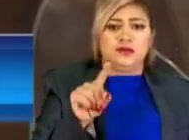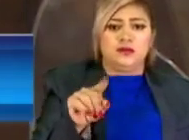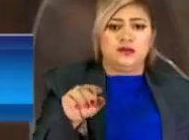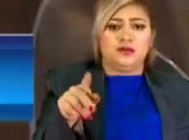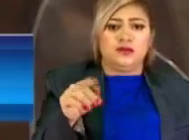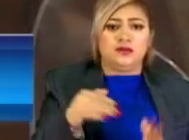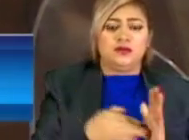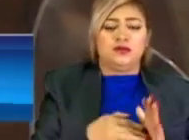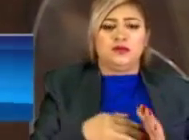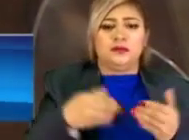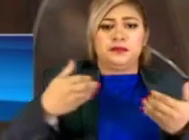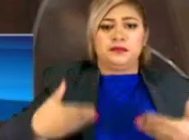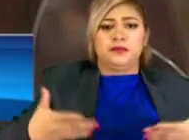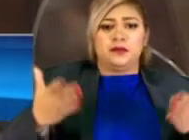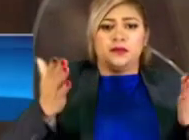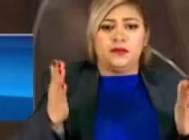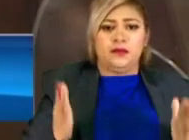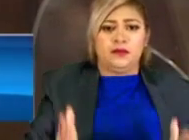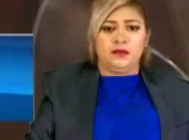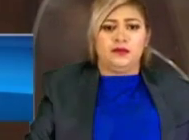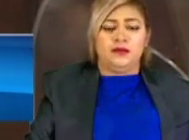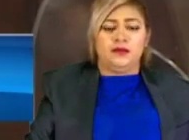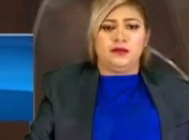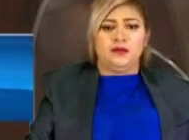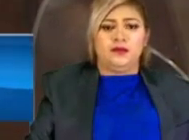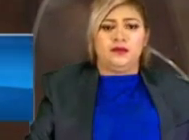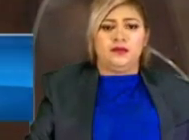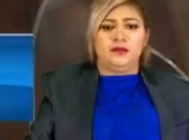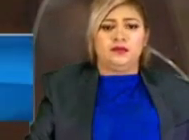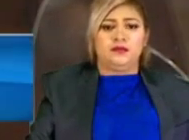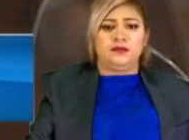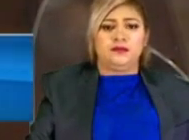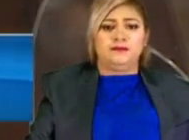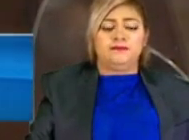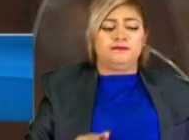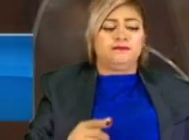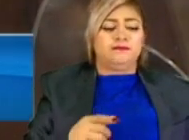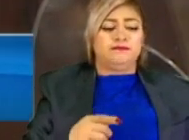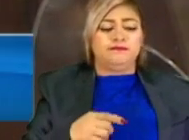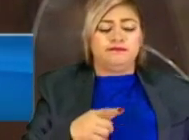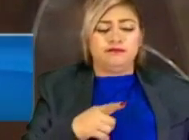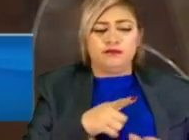191.373 panameños de las regiones más vulnerables de todo el país,